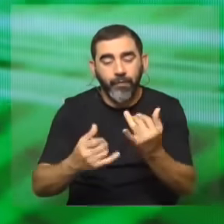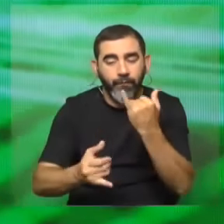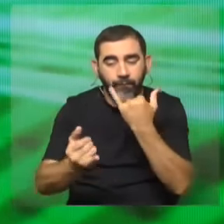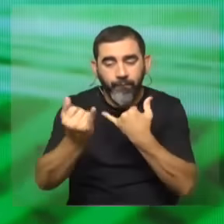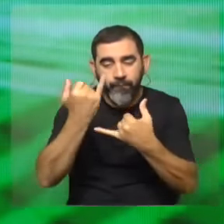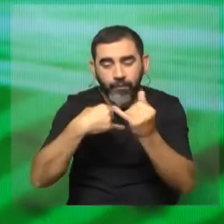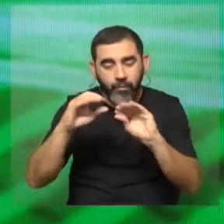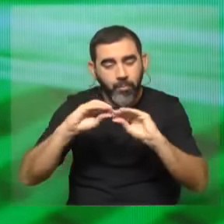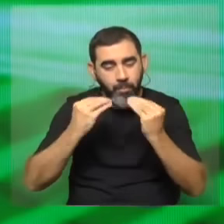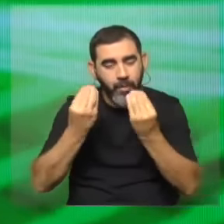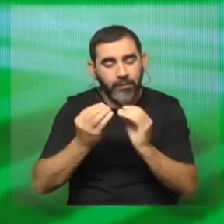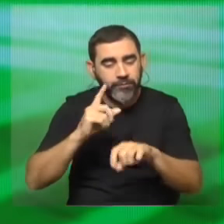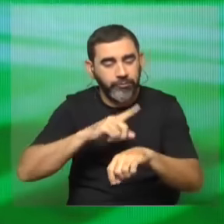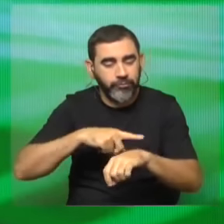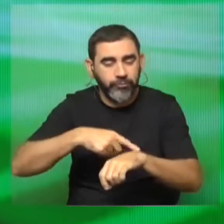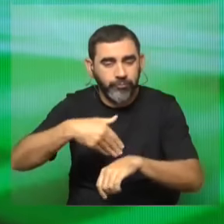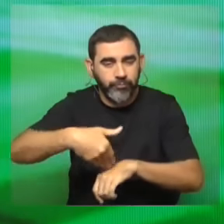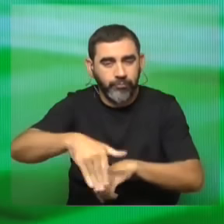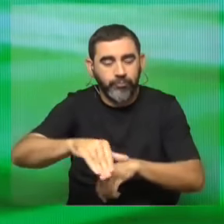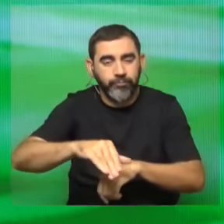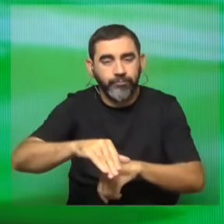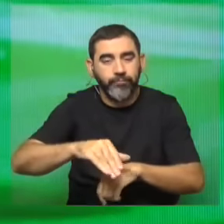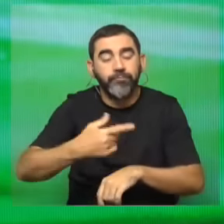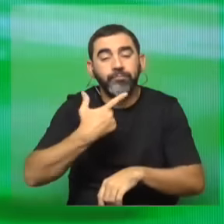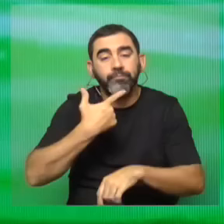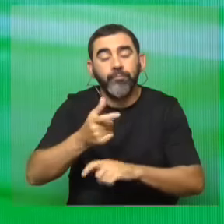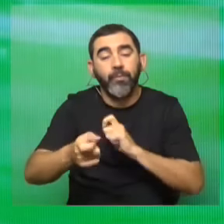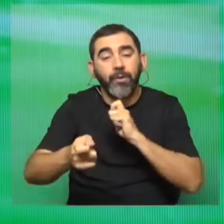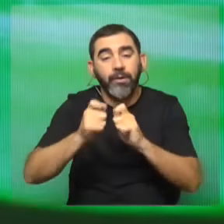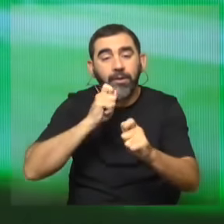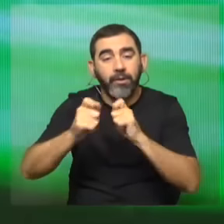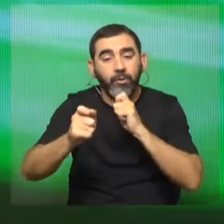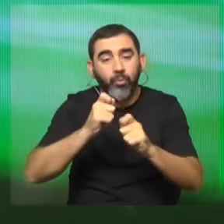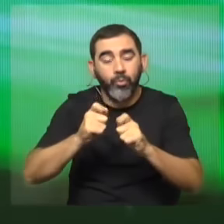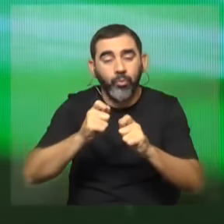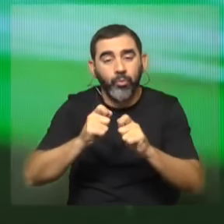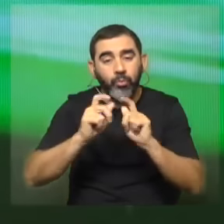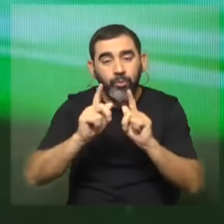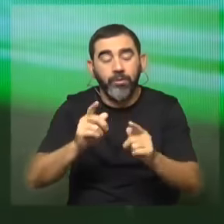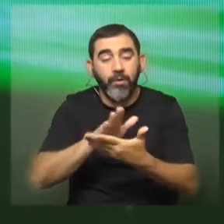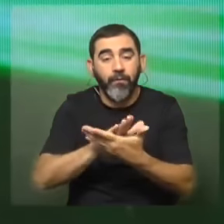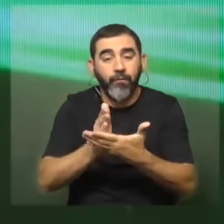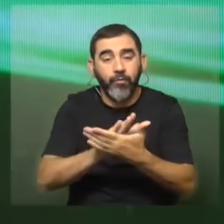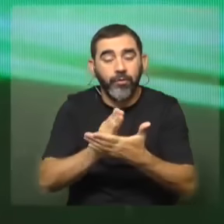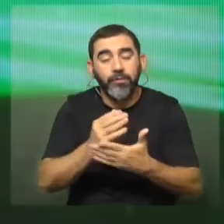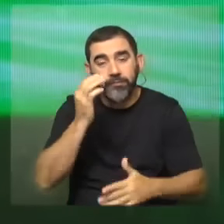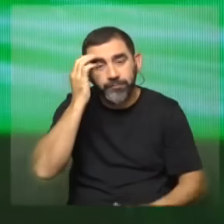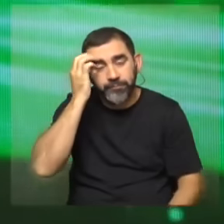bueno Mayor Mayor tiempo para analizarlos no como por ejemplo una encuesta que hacemos permanente en la frontera